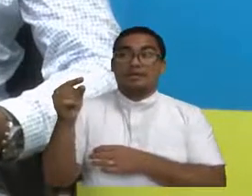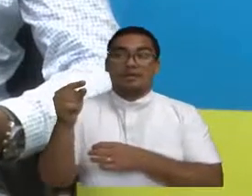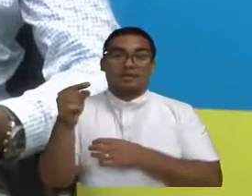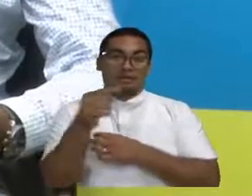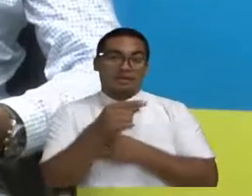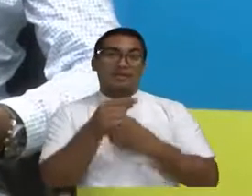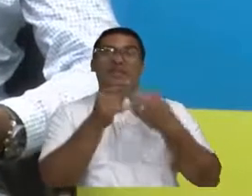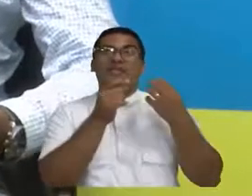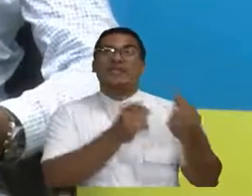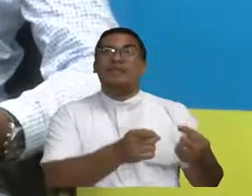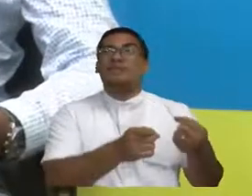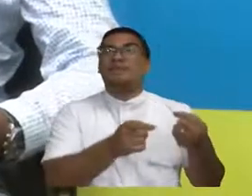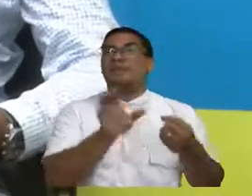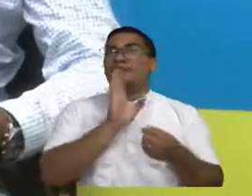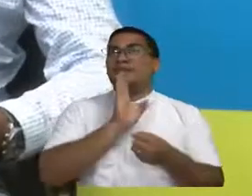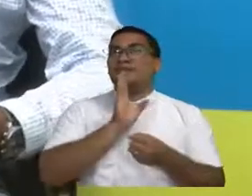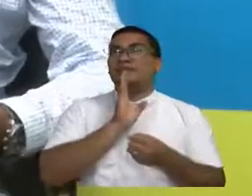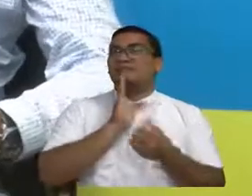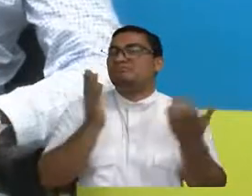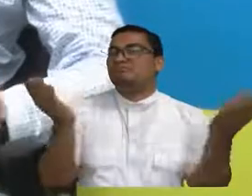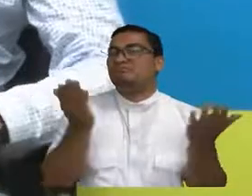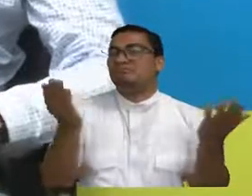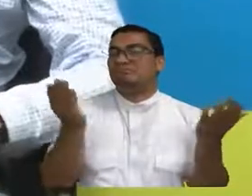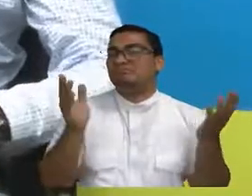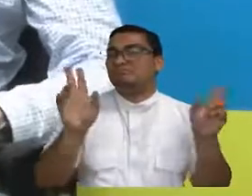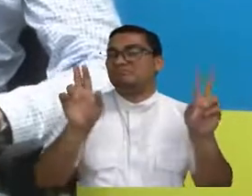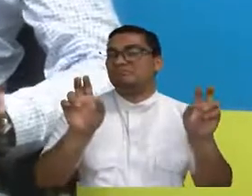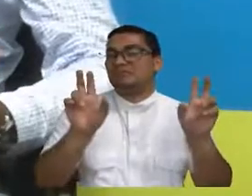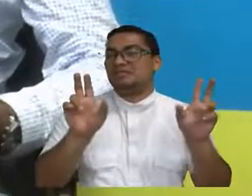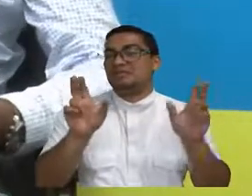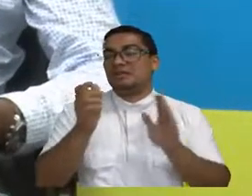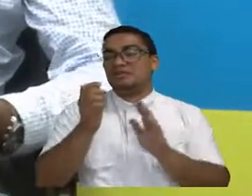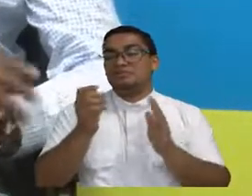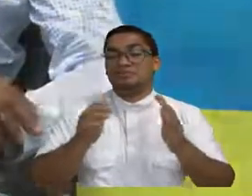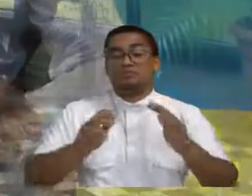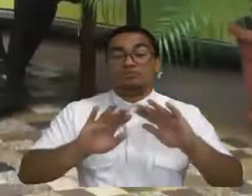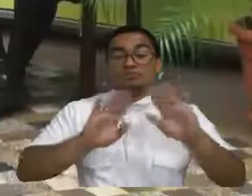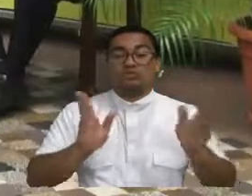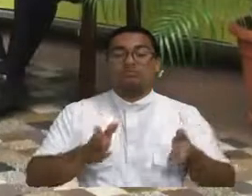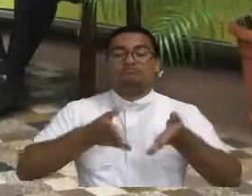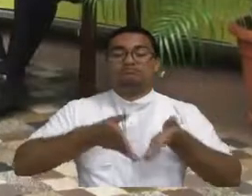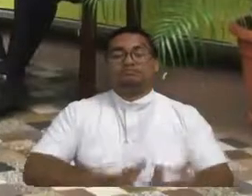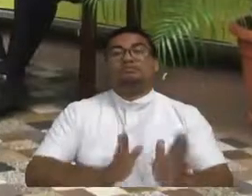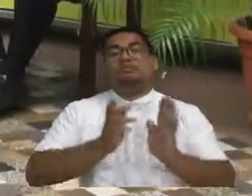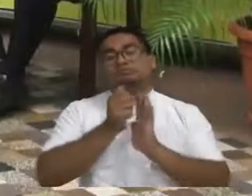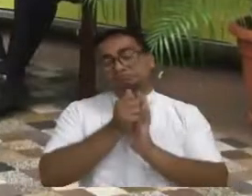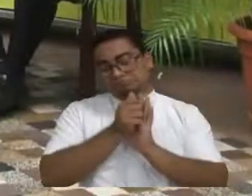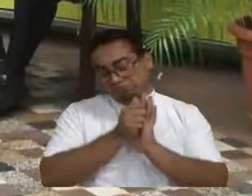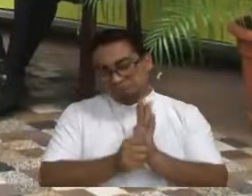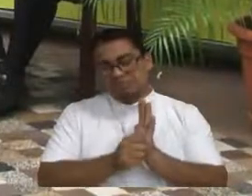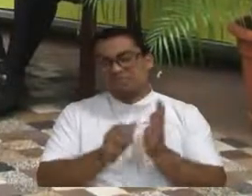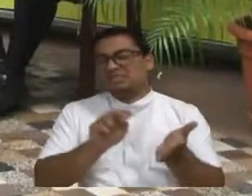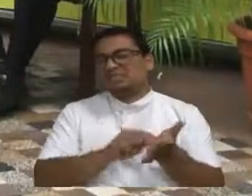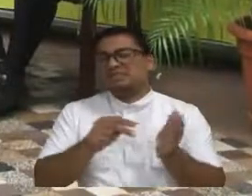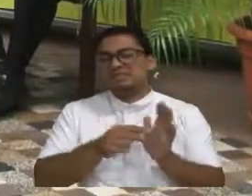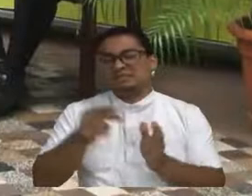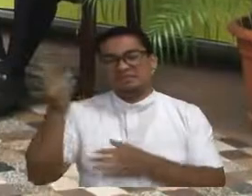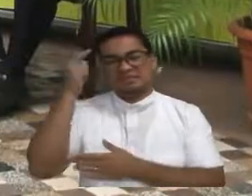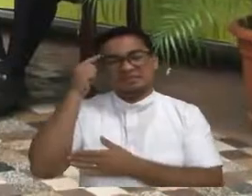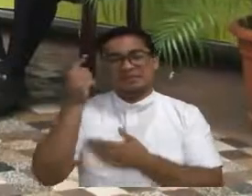posparto. ¿Cómo sobrellevar esta situación? La depresión posparto lleva a pensar, por